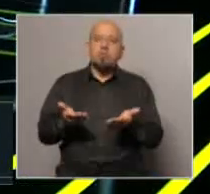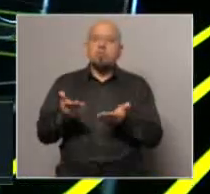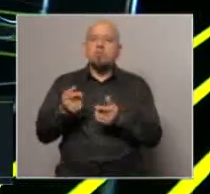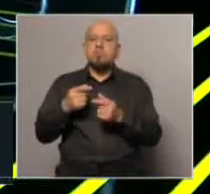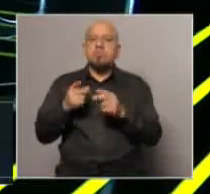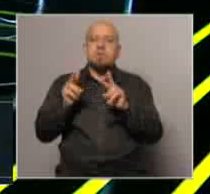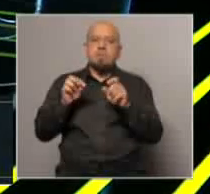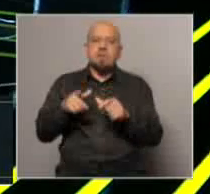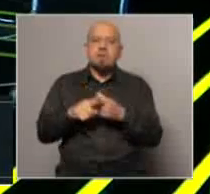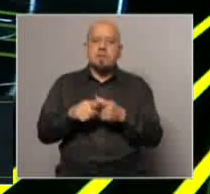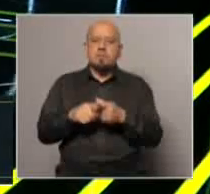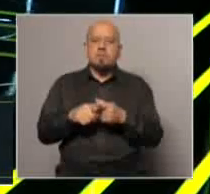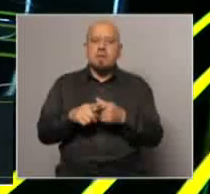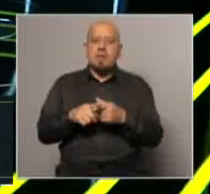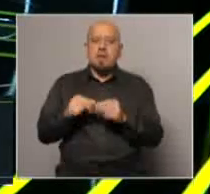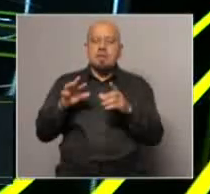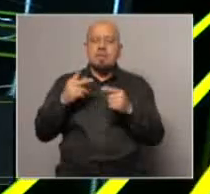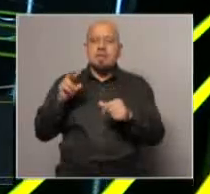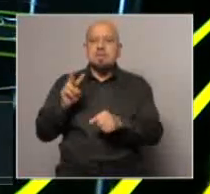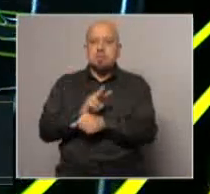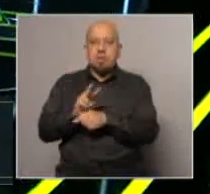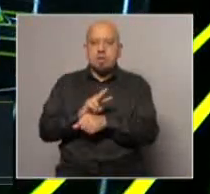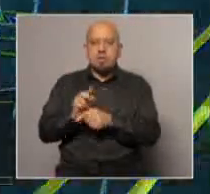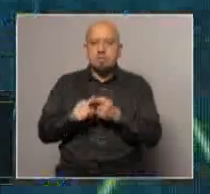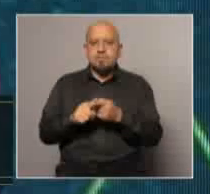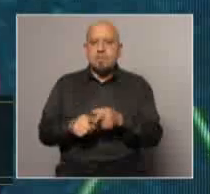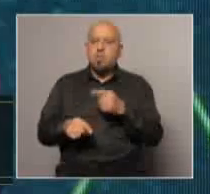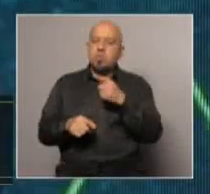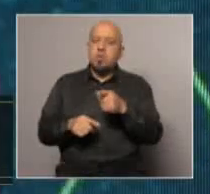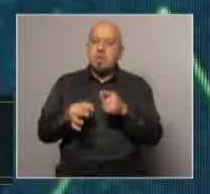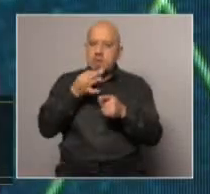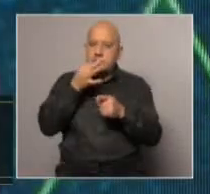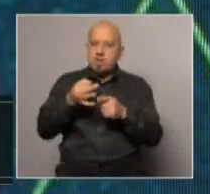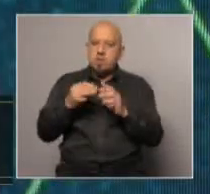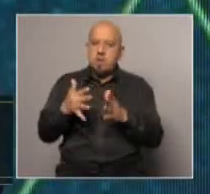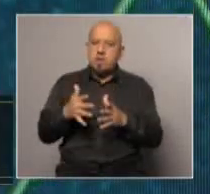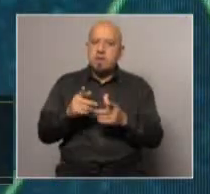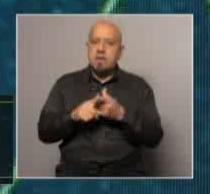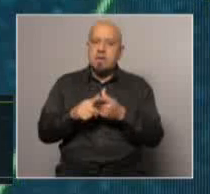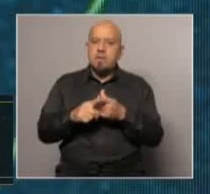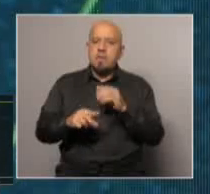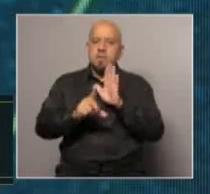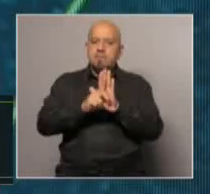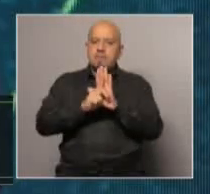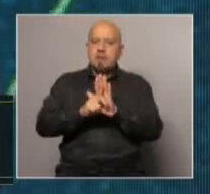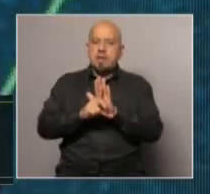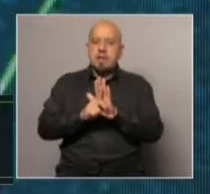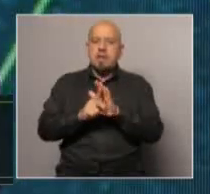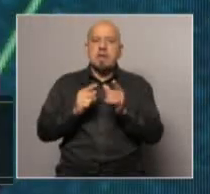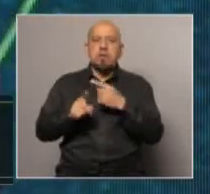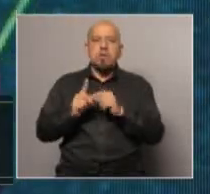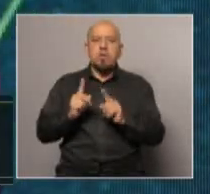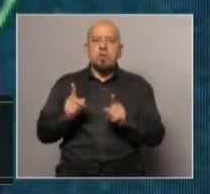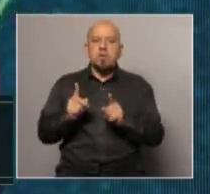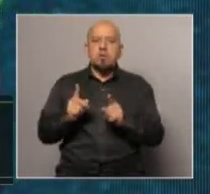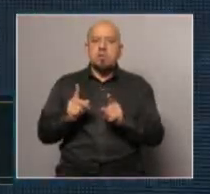vinculada en el arranque con el tema de la seguridad. Usted ha señalado que la ley de regulación del cannabis no gravita en